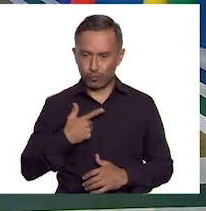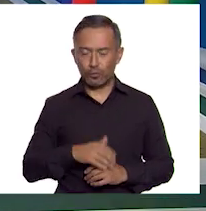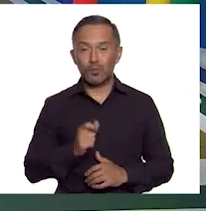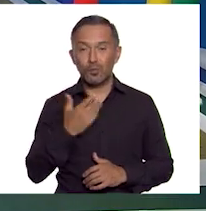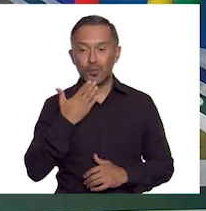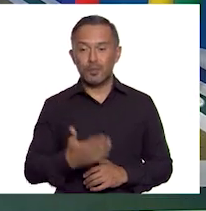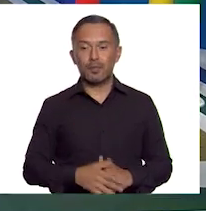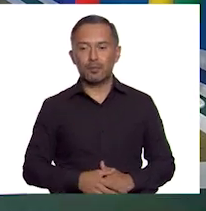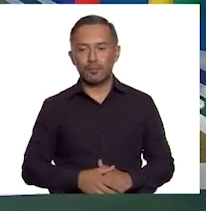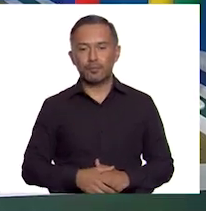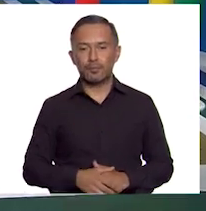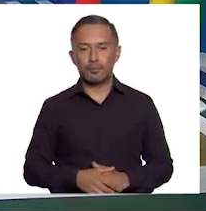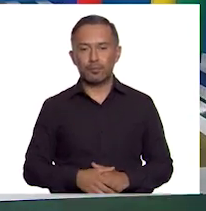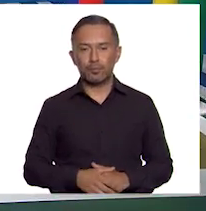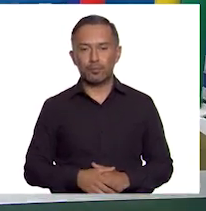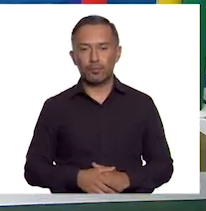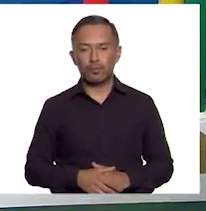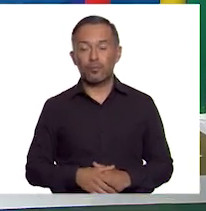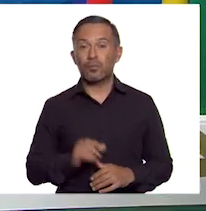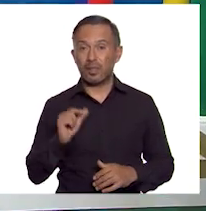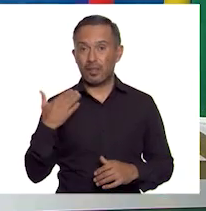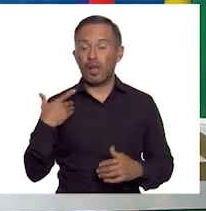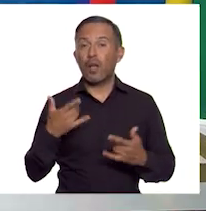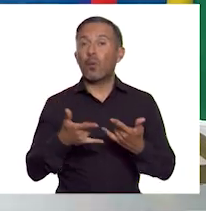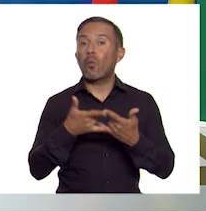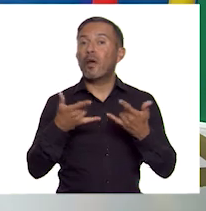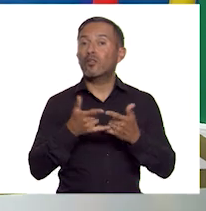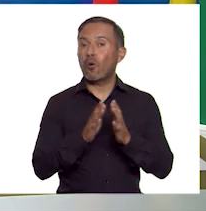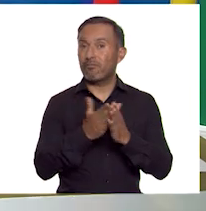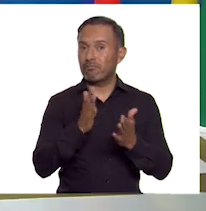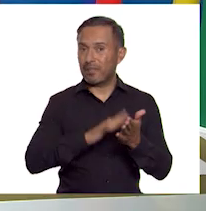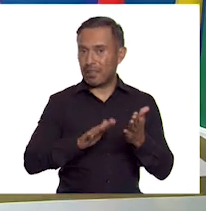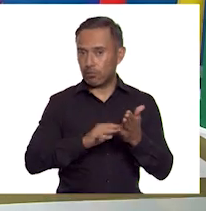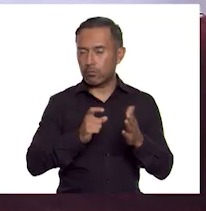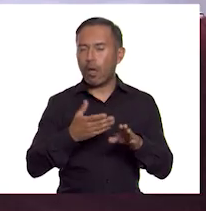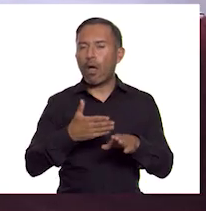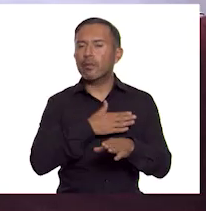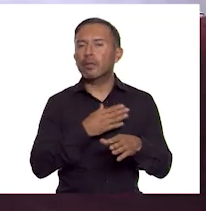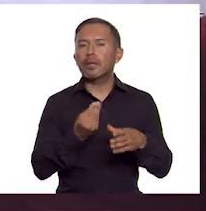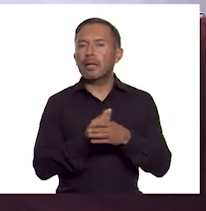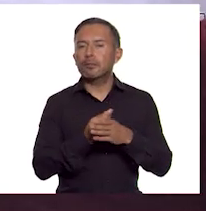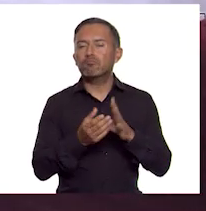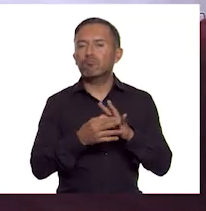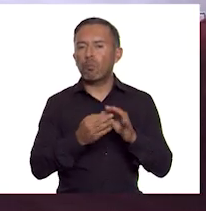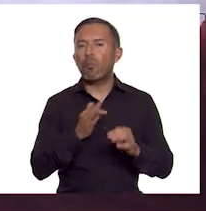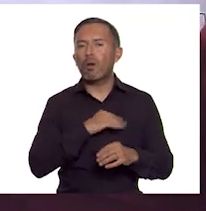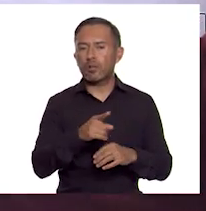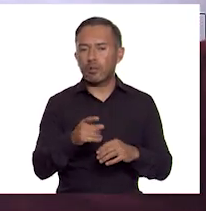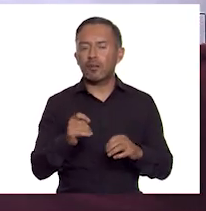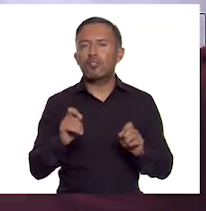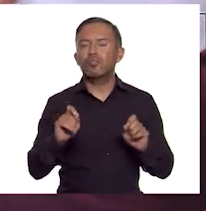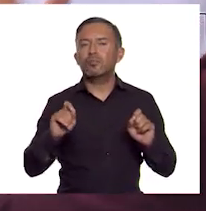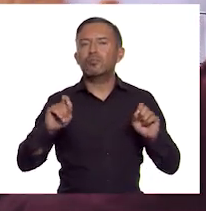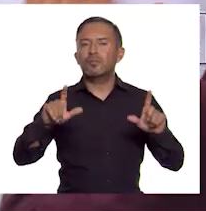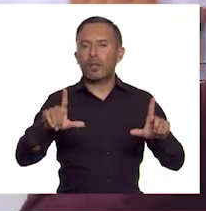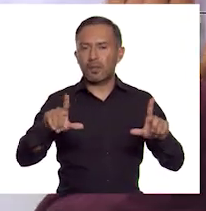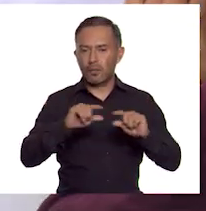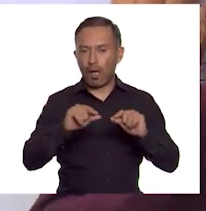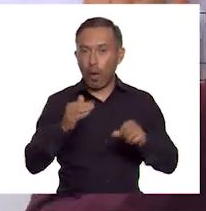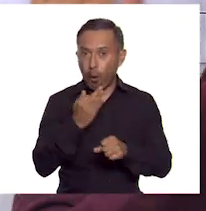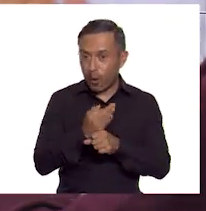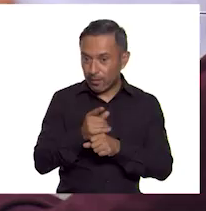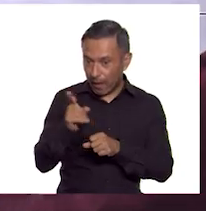bien. Con los cuentos que leímos las sesiones anteriores, podemos hacer una tabla parecida a la que acabamos de